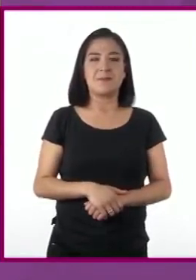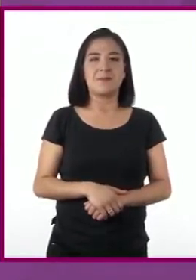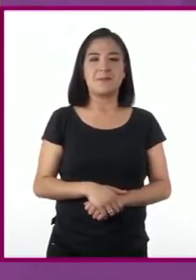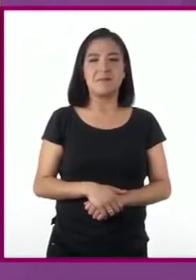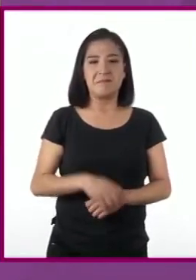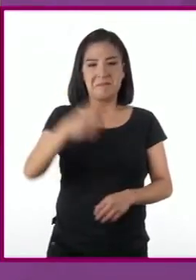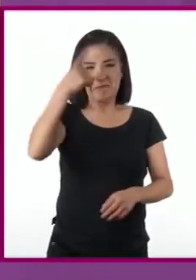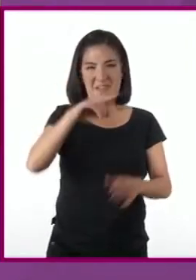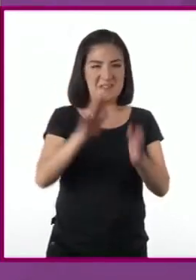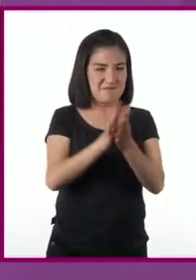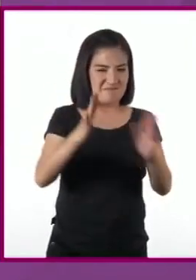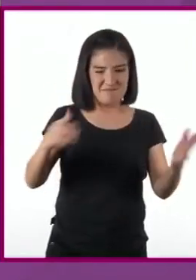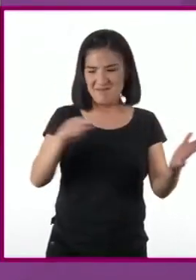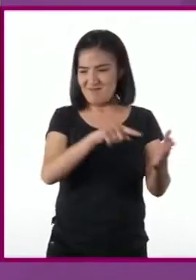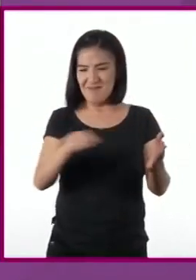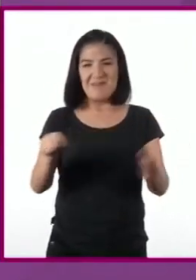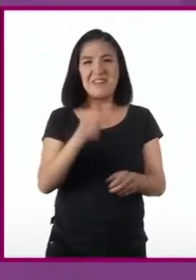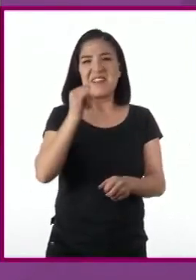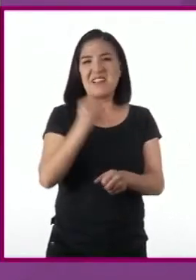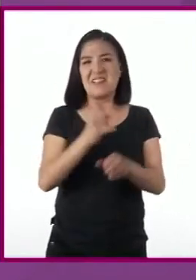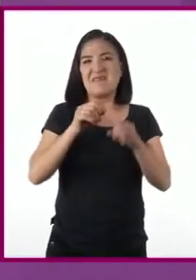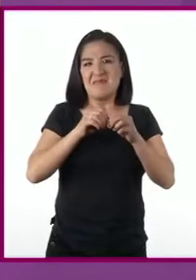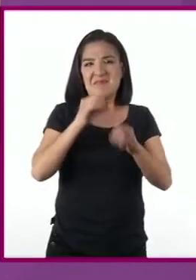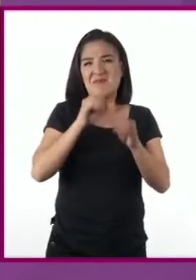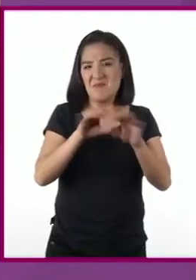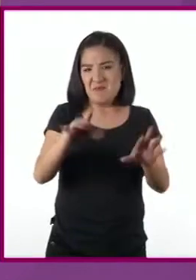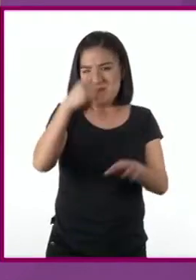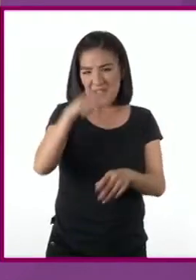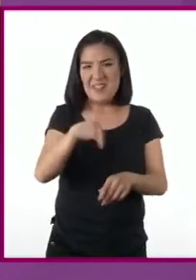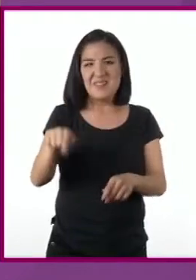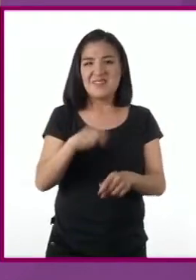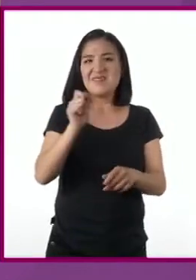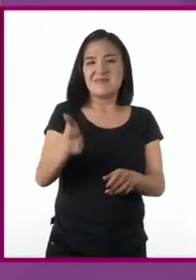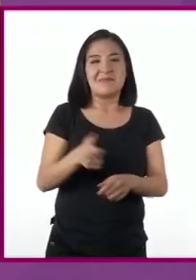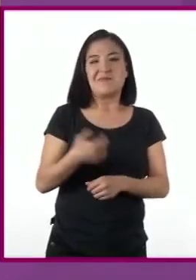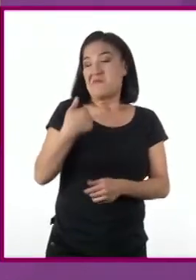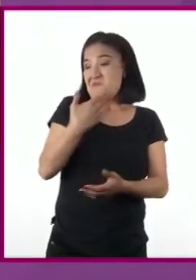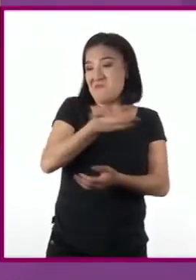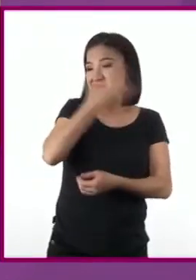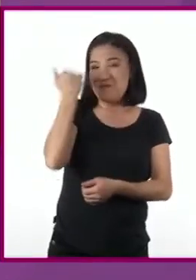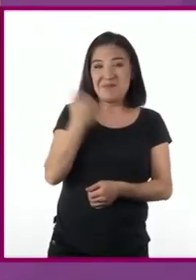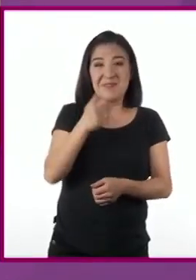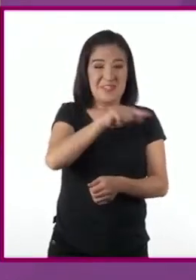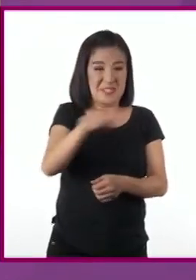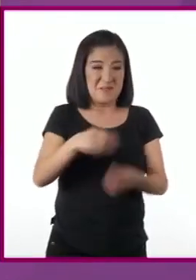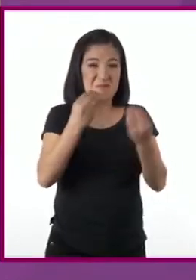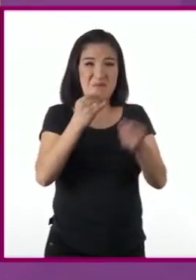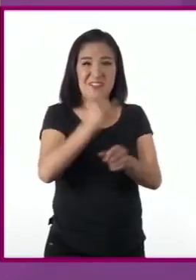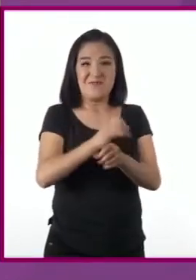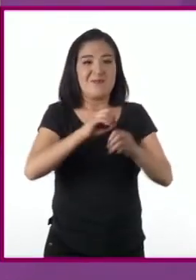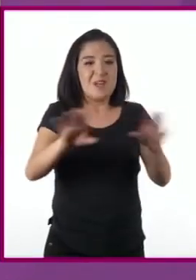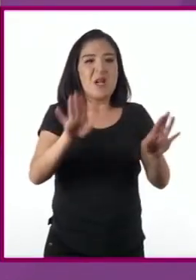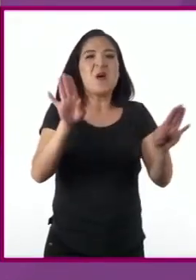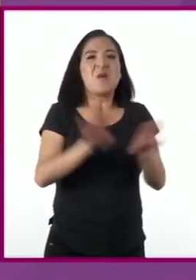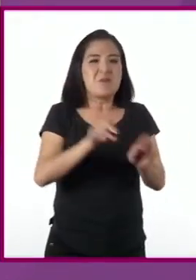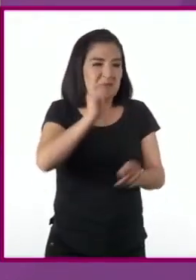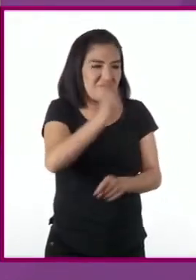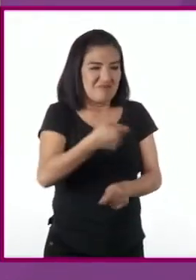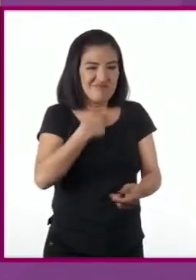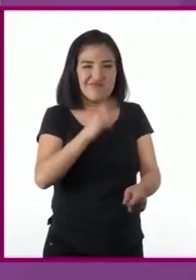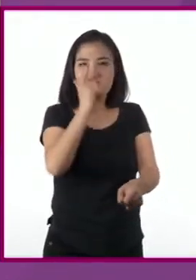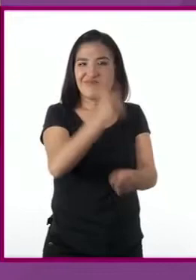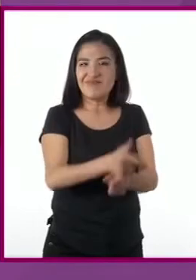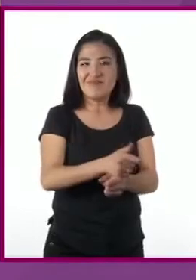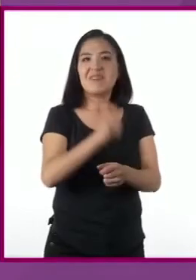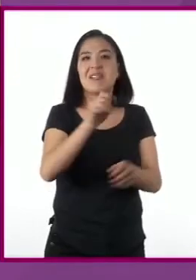¿Para qué servirá la información de todos estos documentos? No sé, y entre tanta información no sabría cómo identificar